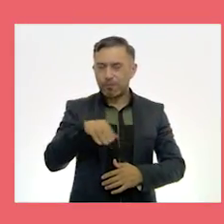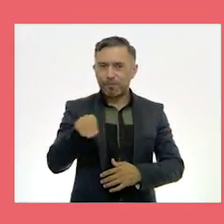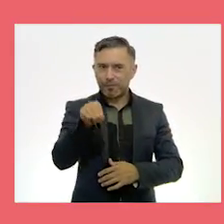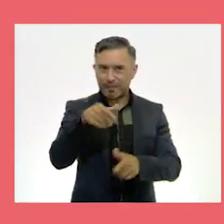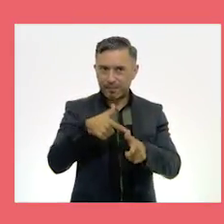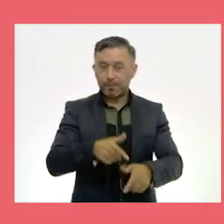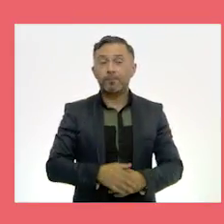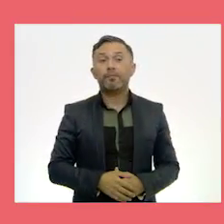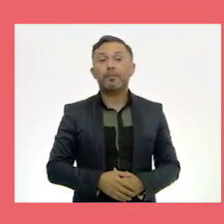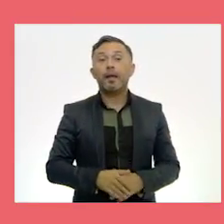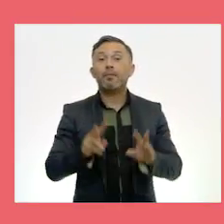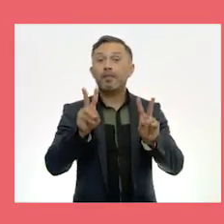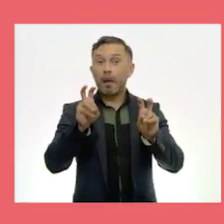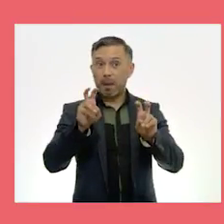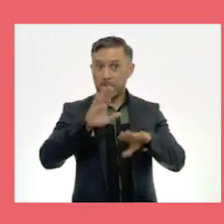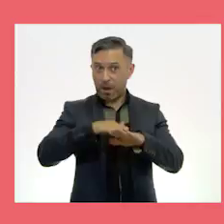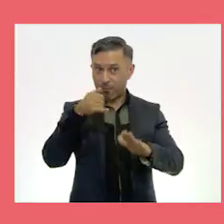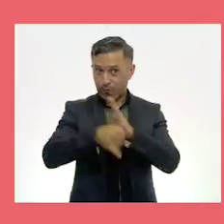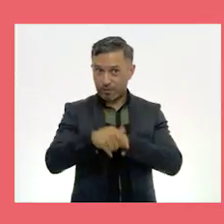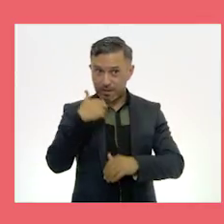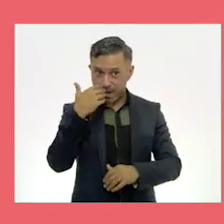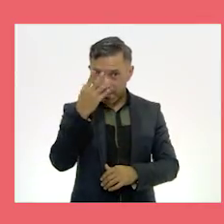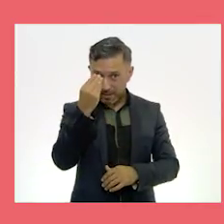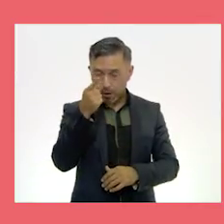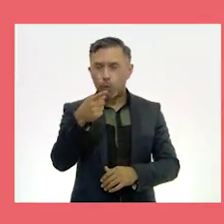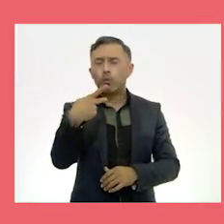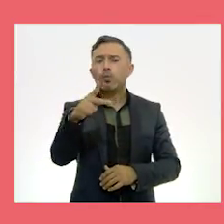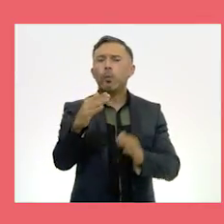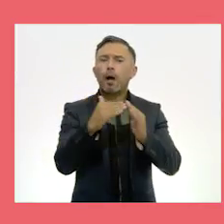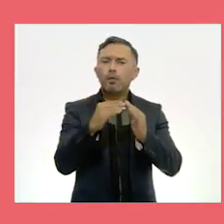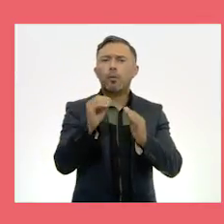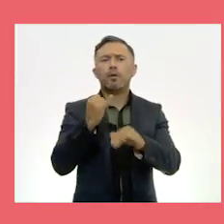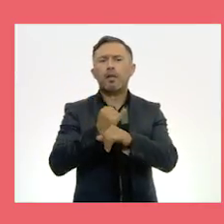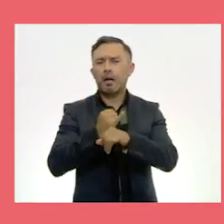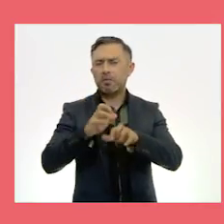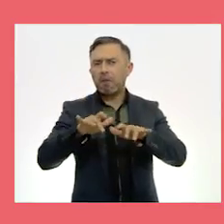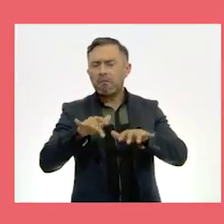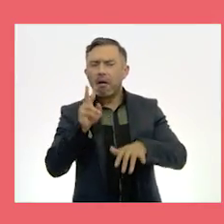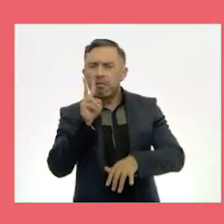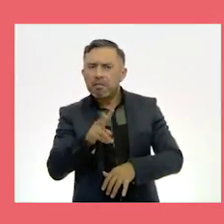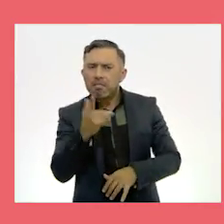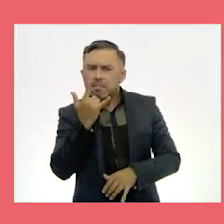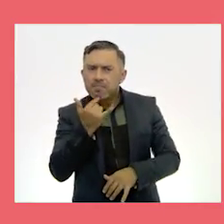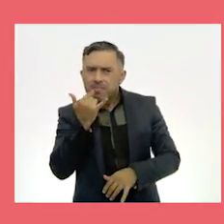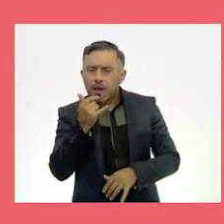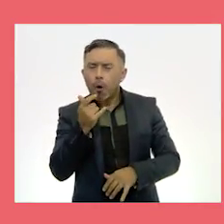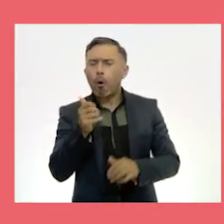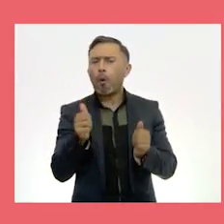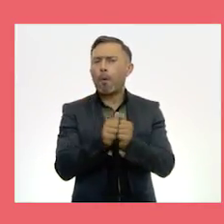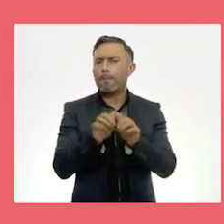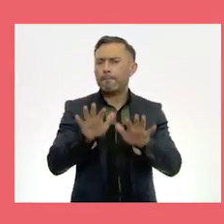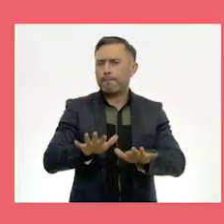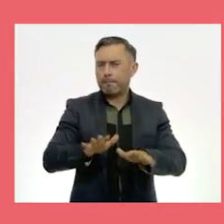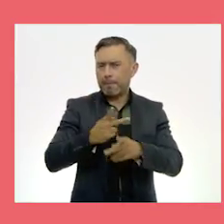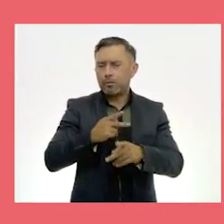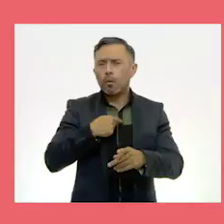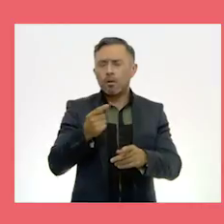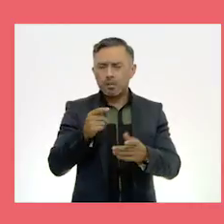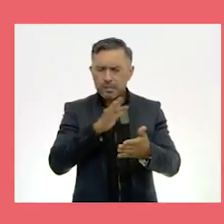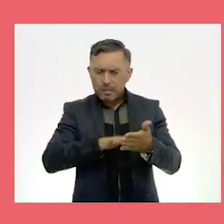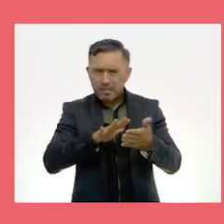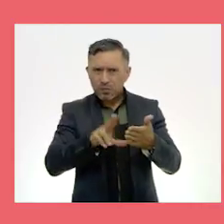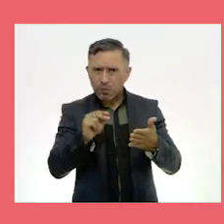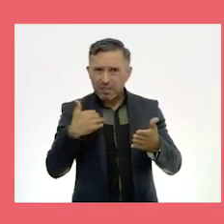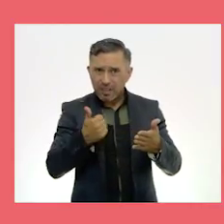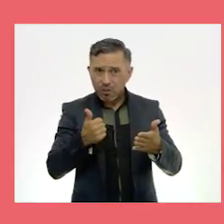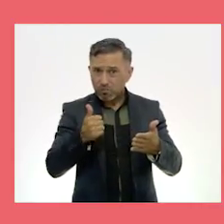Para conocer más del tema, puedes consultar algún libro en tu casa o en internet. Lee con paciencia y pide ayuda a un adulto si algo no entiendes o